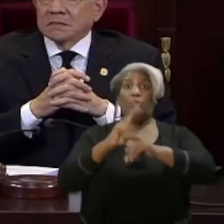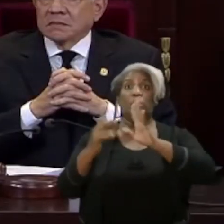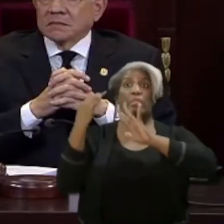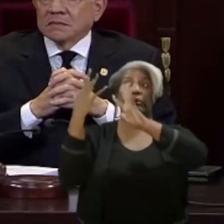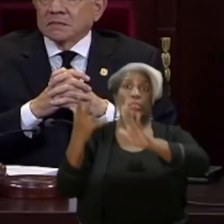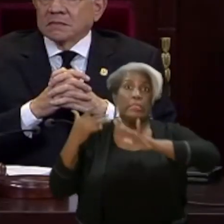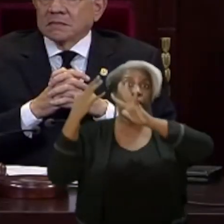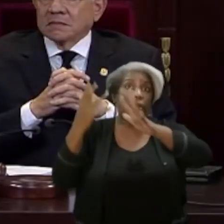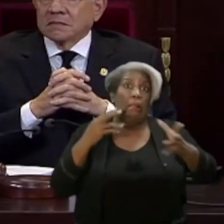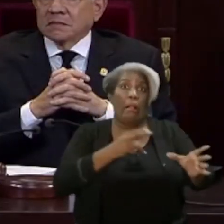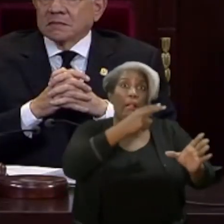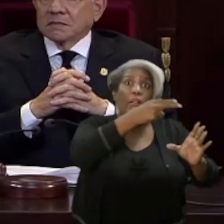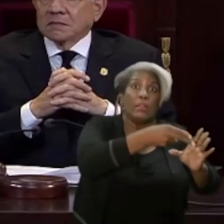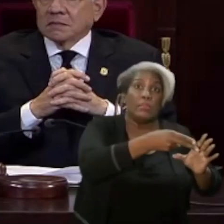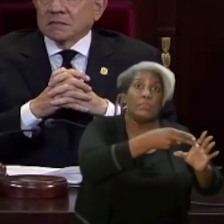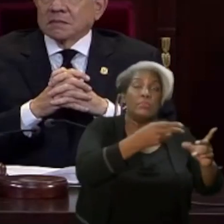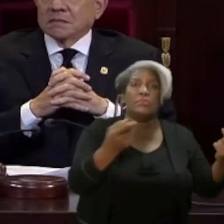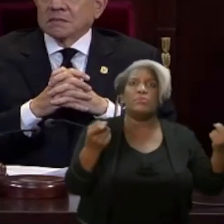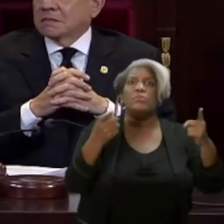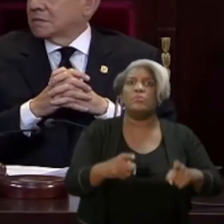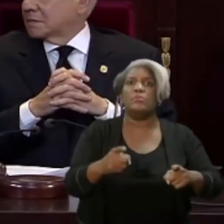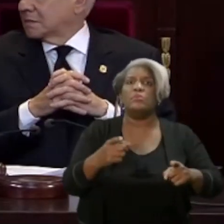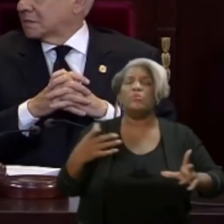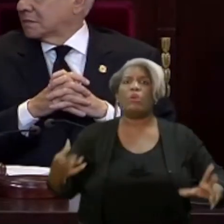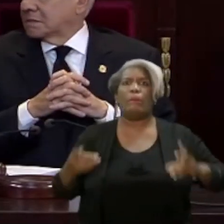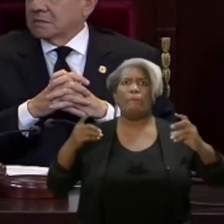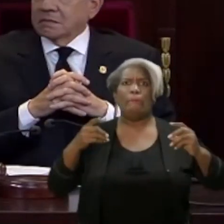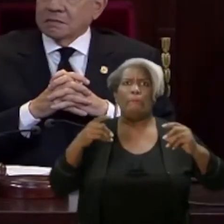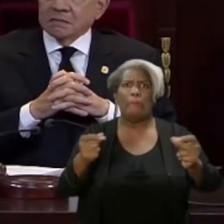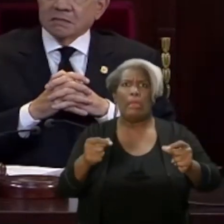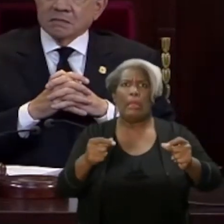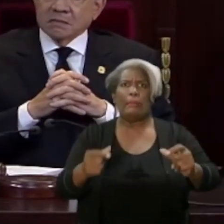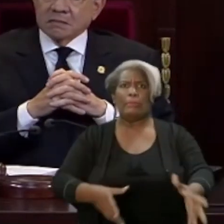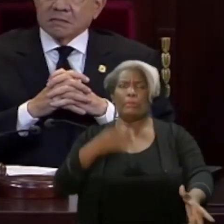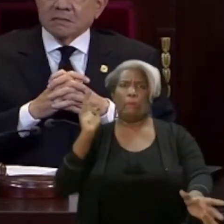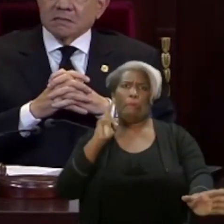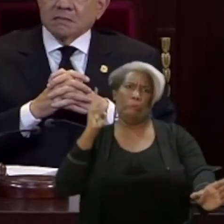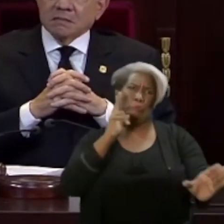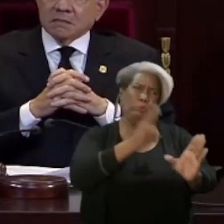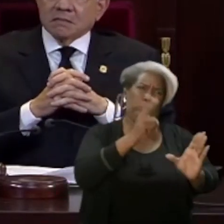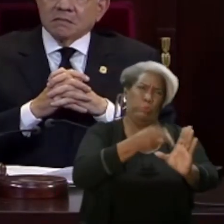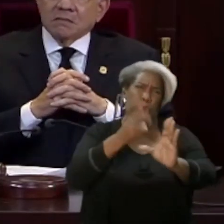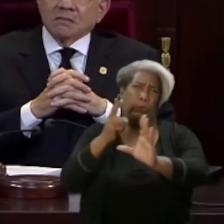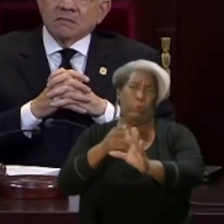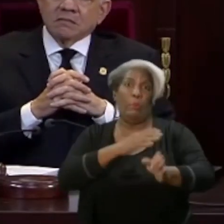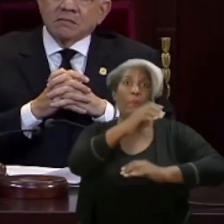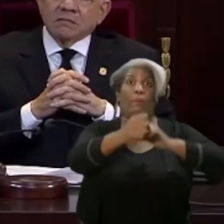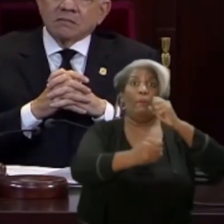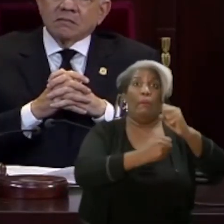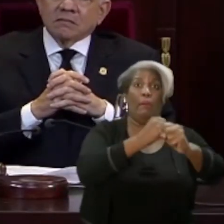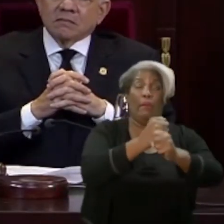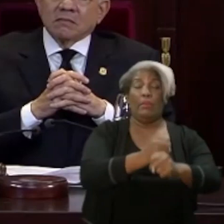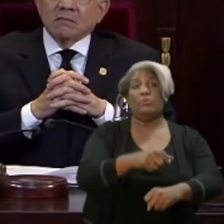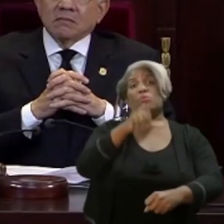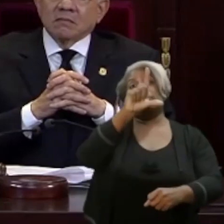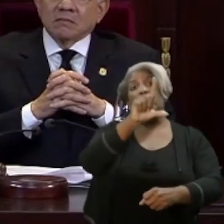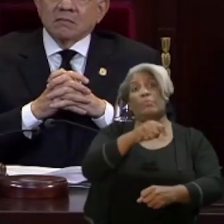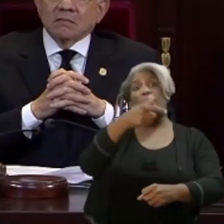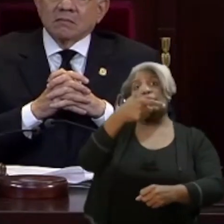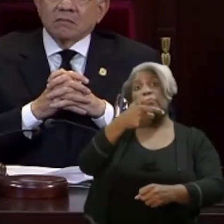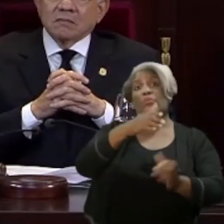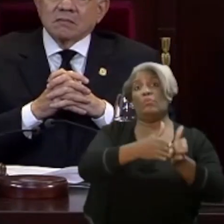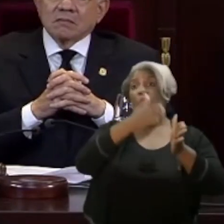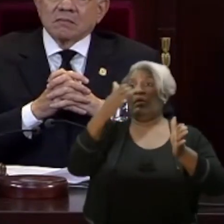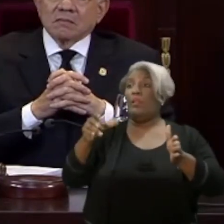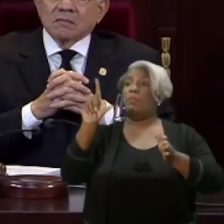ser resuelta con la entrada masiva de pacientes de altos costos al programa entre los años 2021 y 2022.